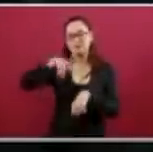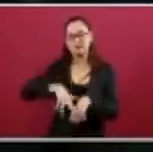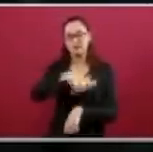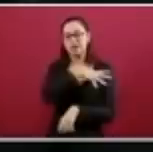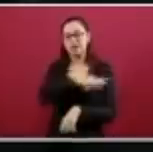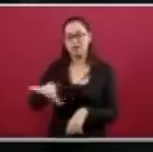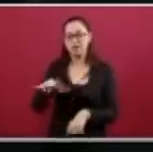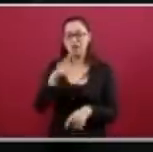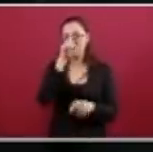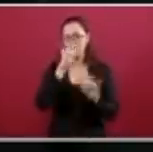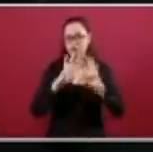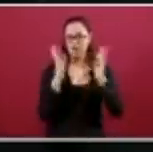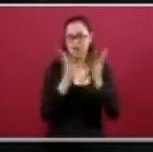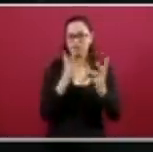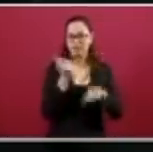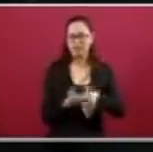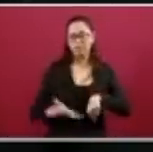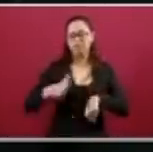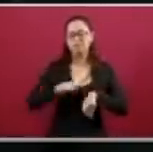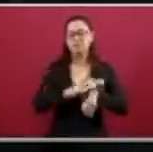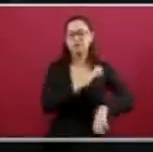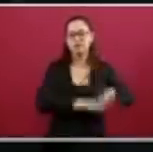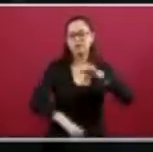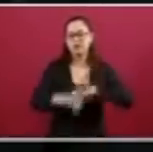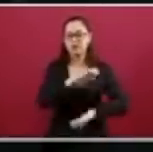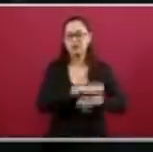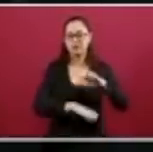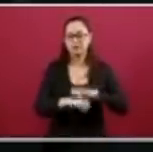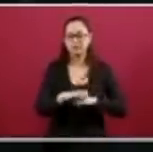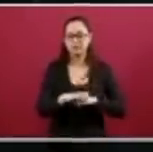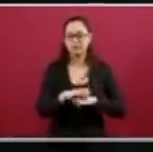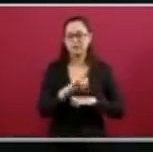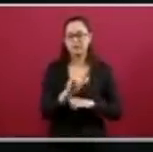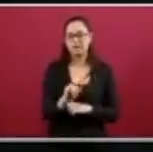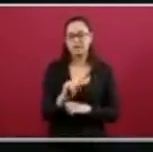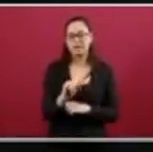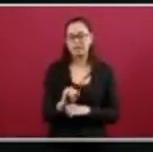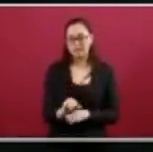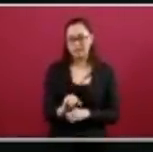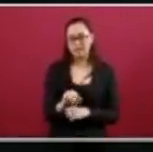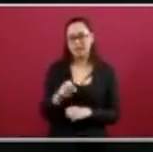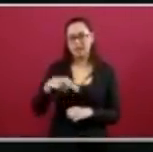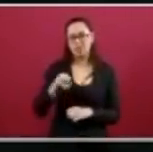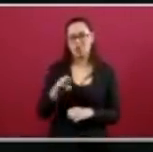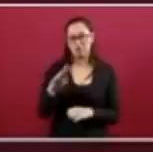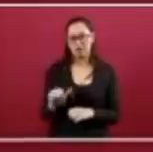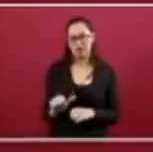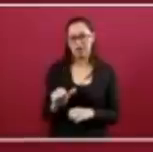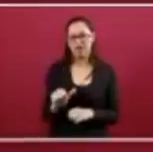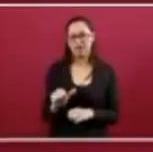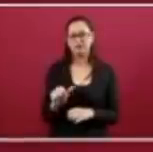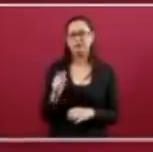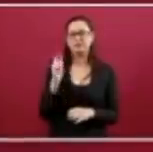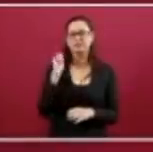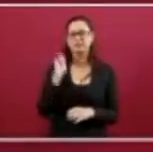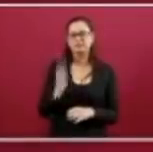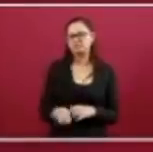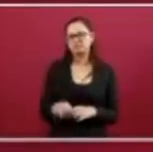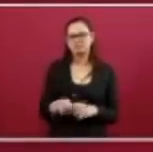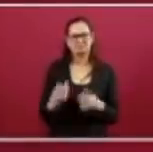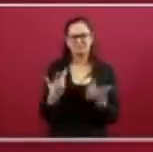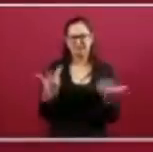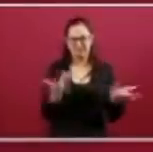de Administración de una empresa INOVA, que tiene que ver con muchas actividades de